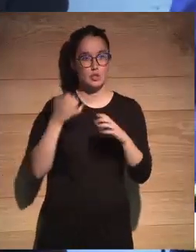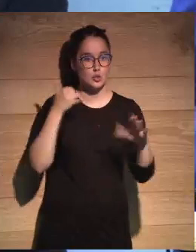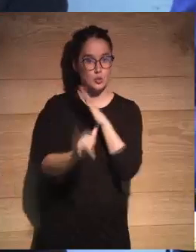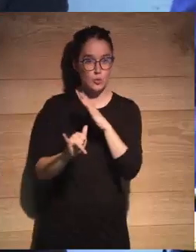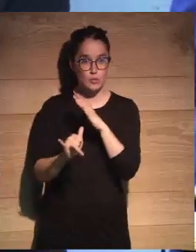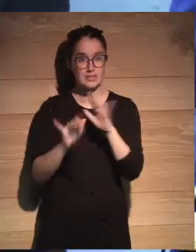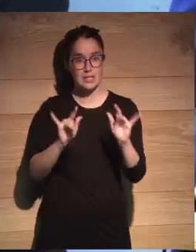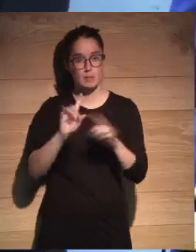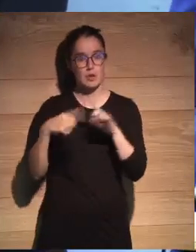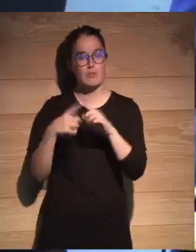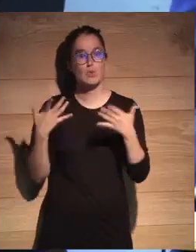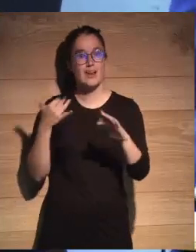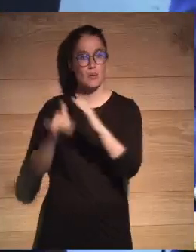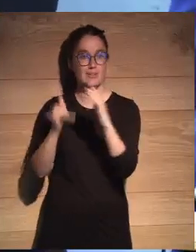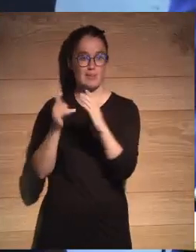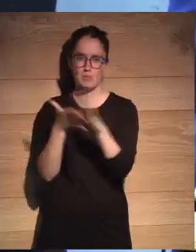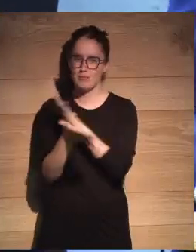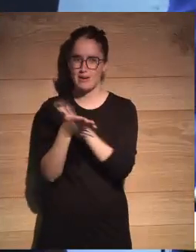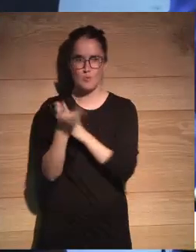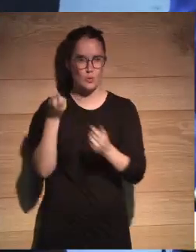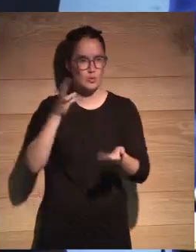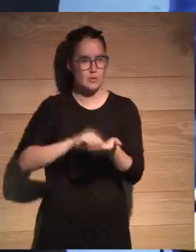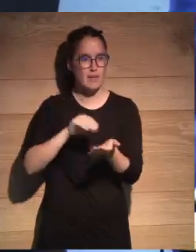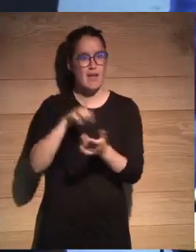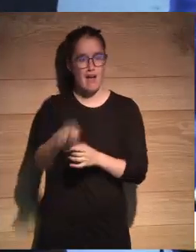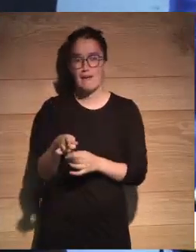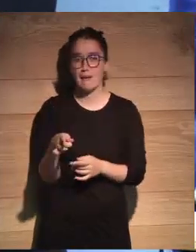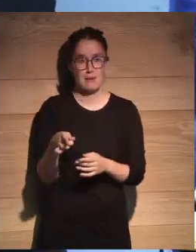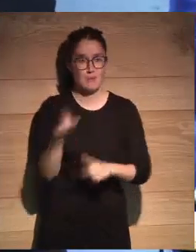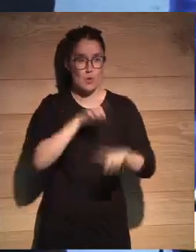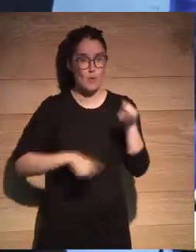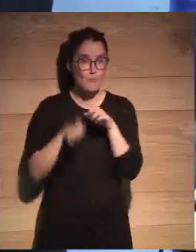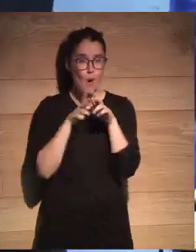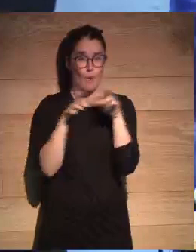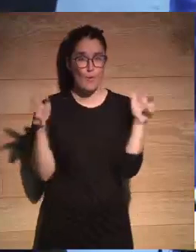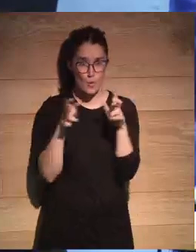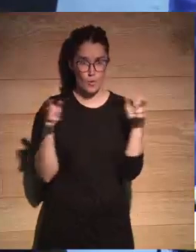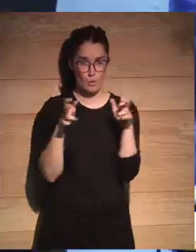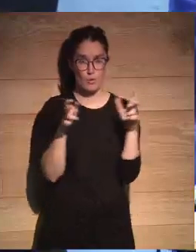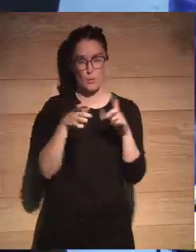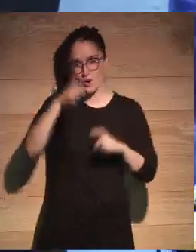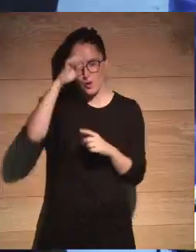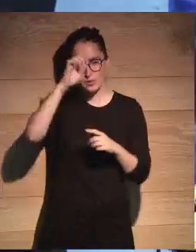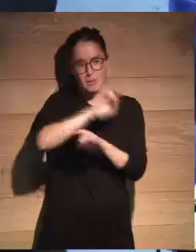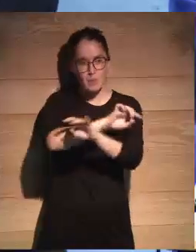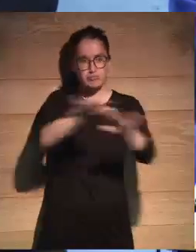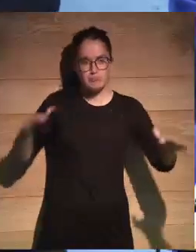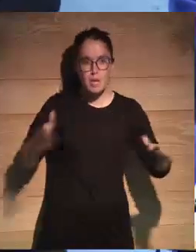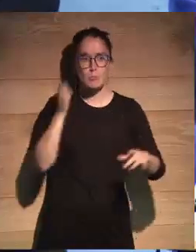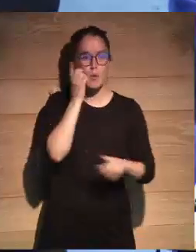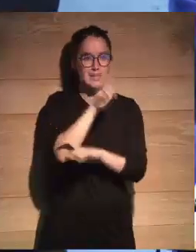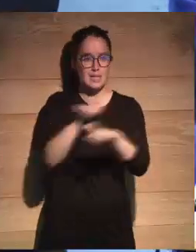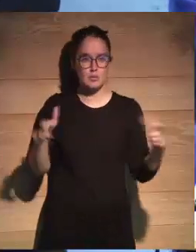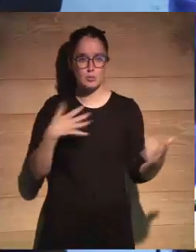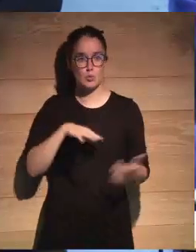YouTube, es WhatsApp, y ellos siempre lo explican, que ahí tenemos un agujero negro donde no sabemos qué es lo que está circulando en los móviles de la